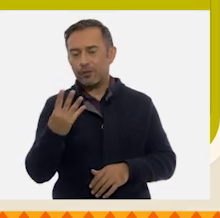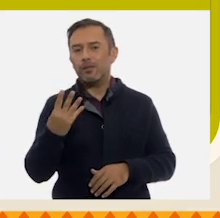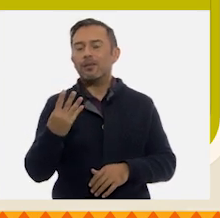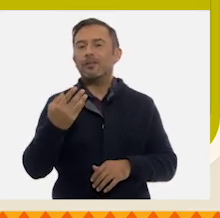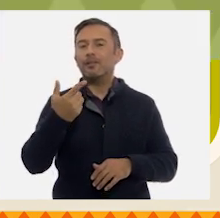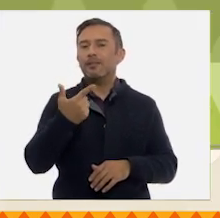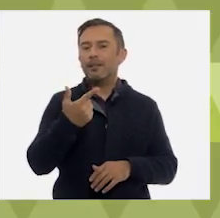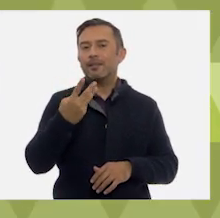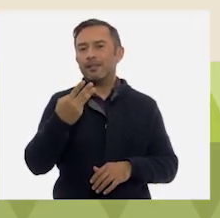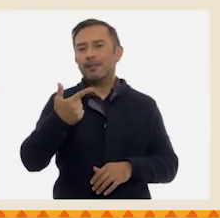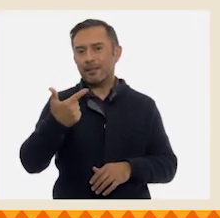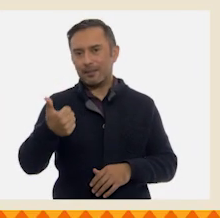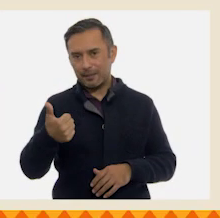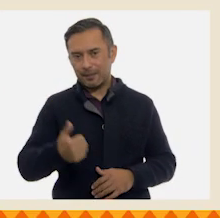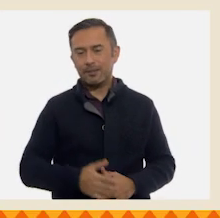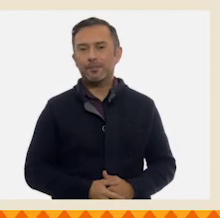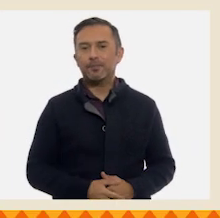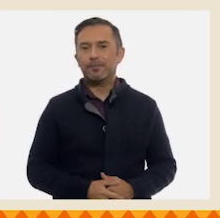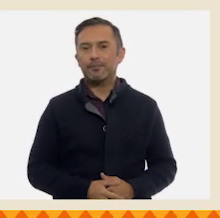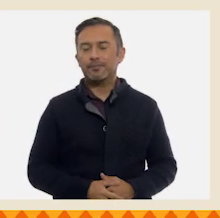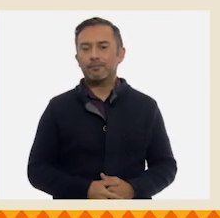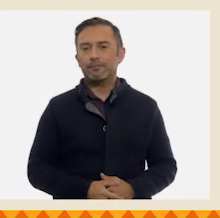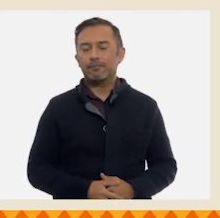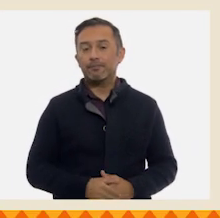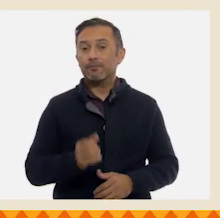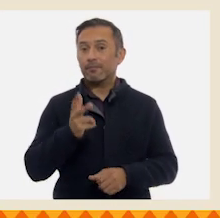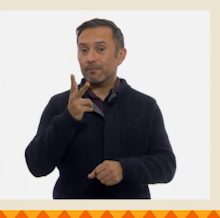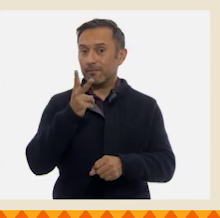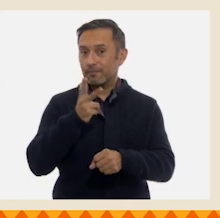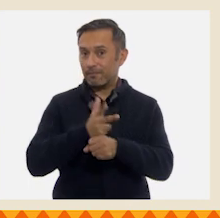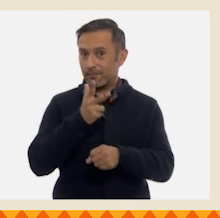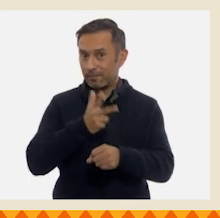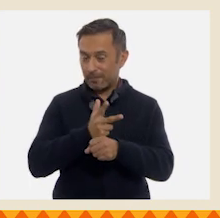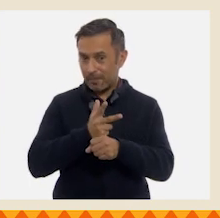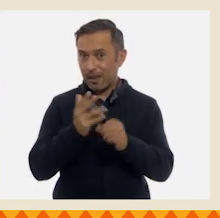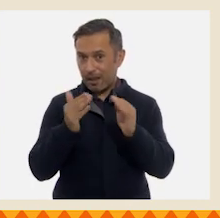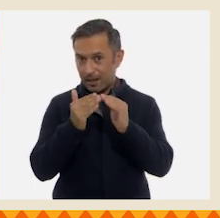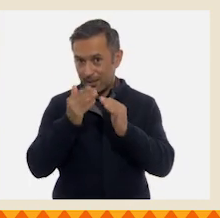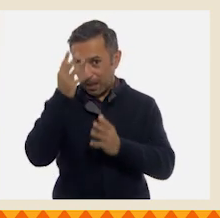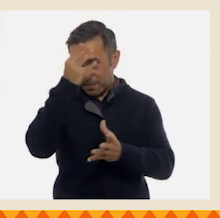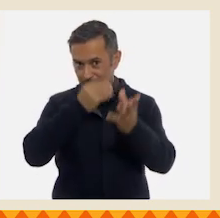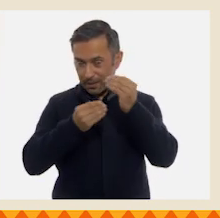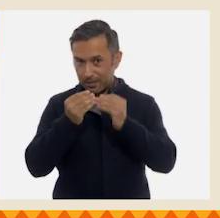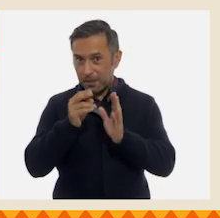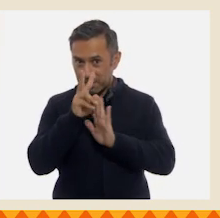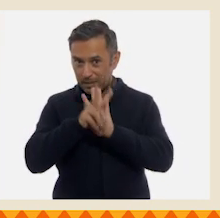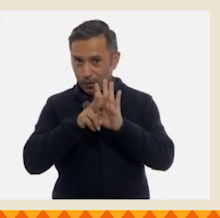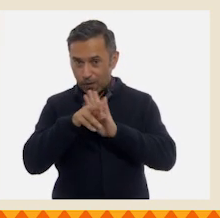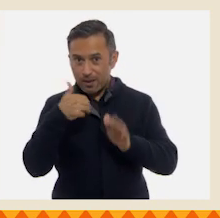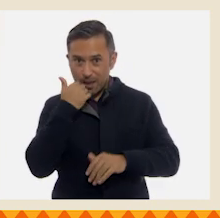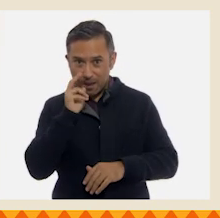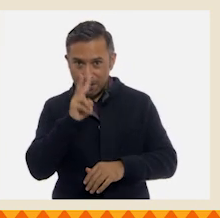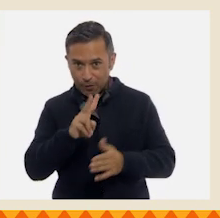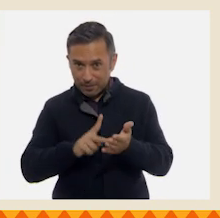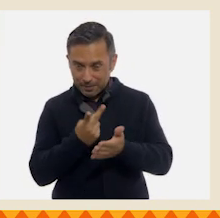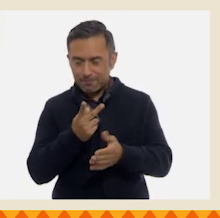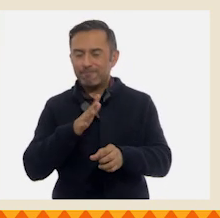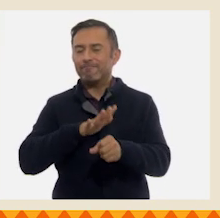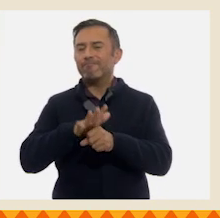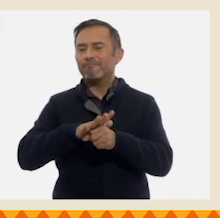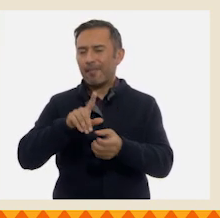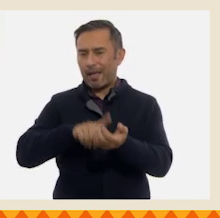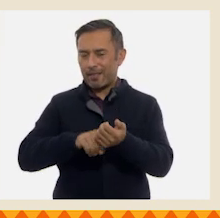800-734-7376. Si quieres volver a ver los programas de Aprende en Casa, los puedes encontrar en la siguiente